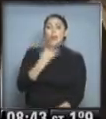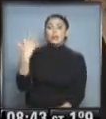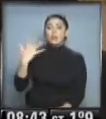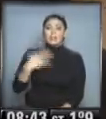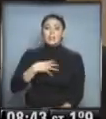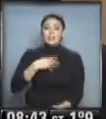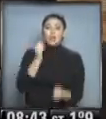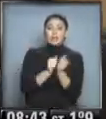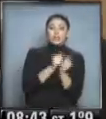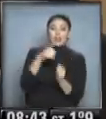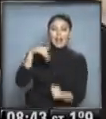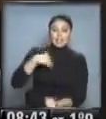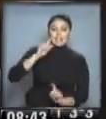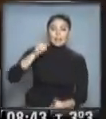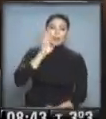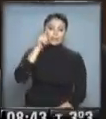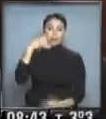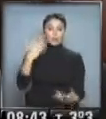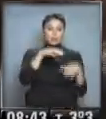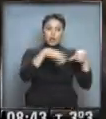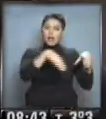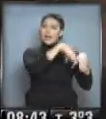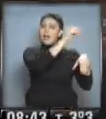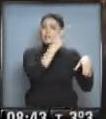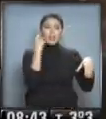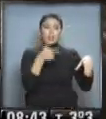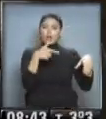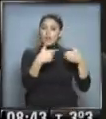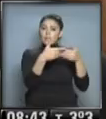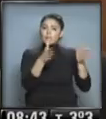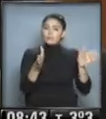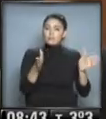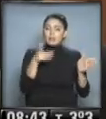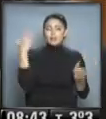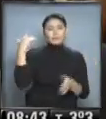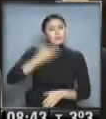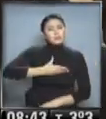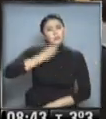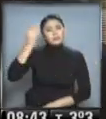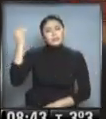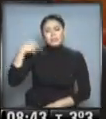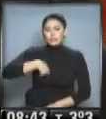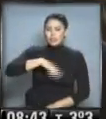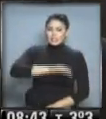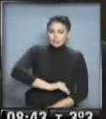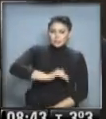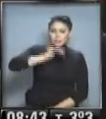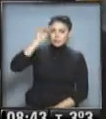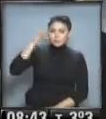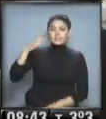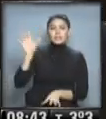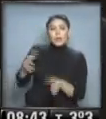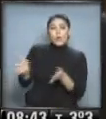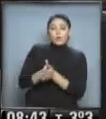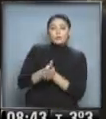americana. Por eso el símbolo del Cabildo, que hoy nos abren sus puertas, donde hemos venido tantas veces de chico trayendo a nuestros